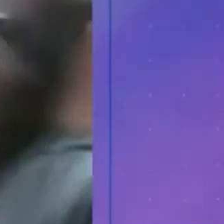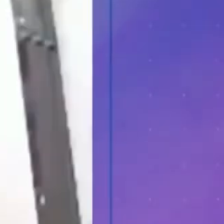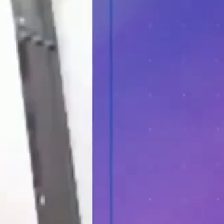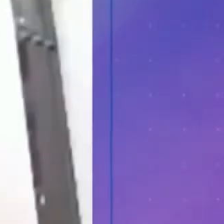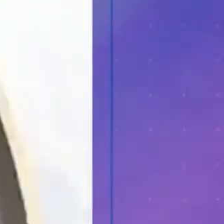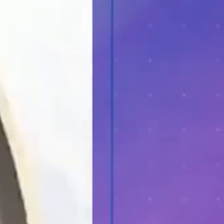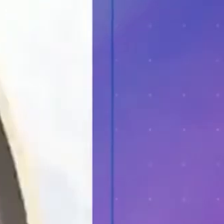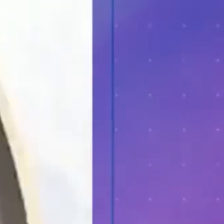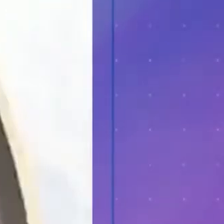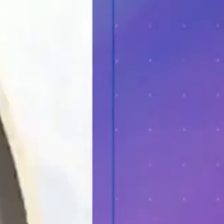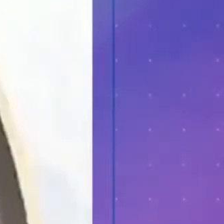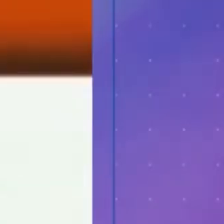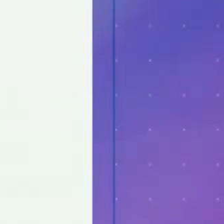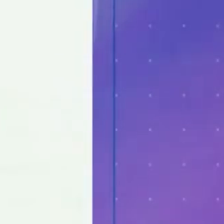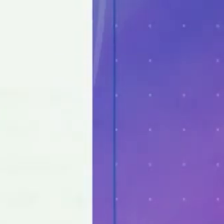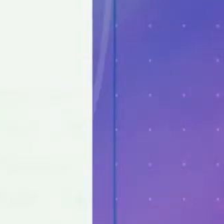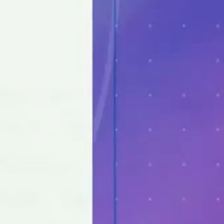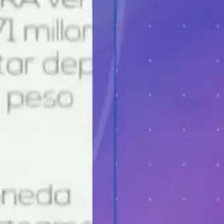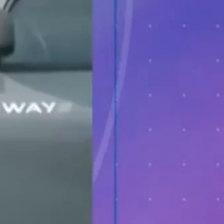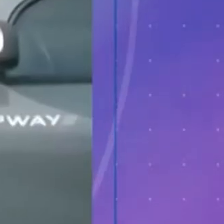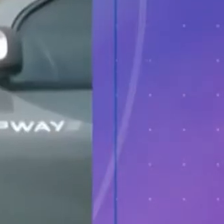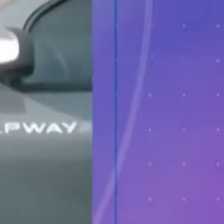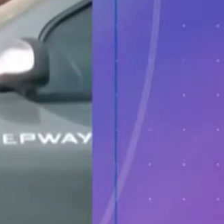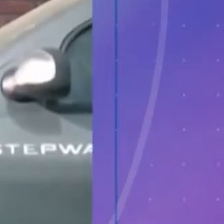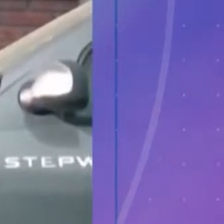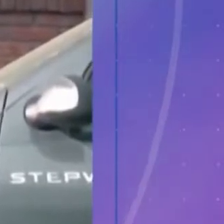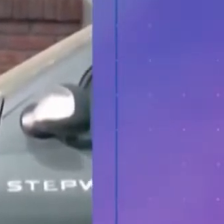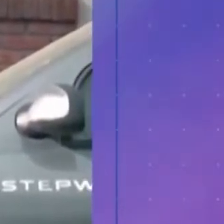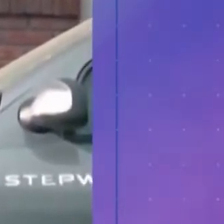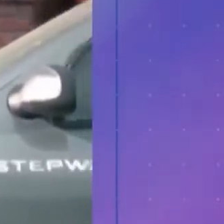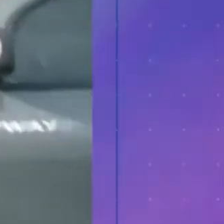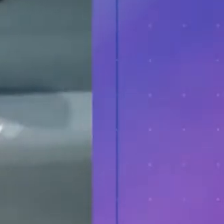de 1.471 millones de dólares. ¡Dólares!